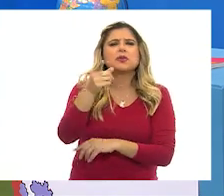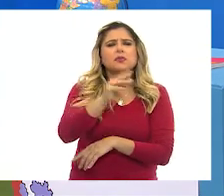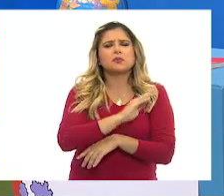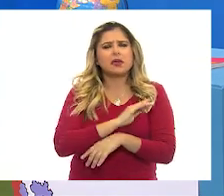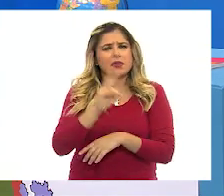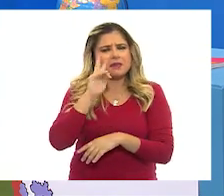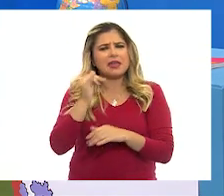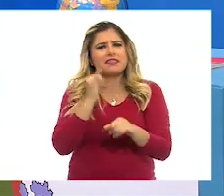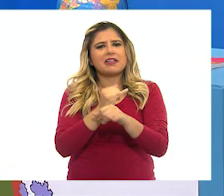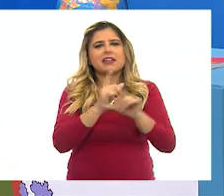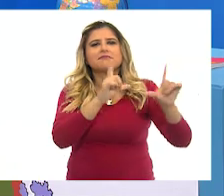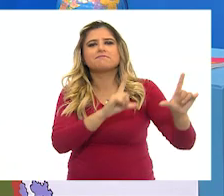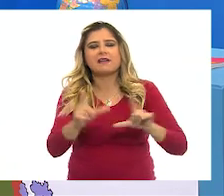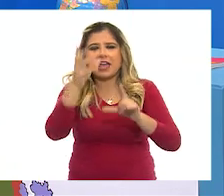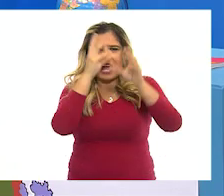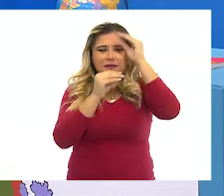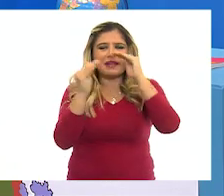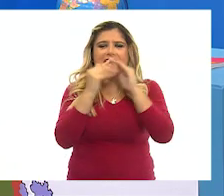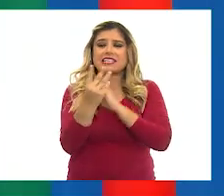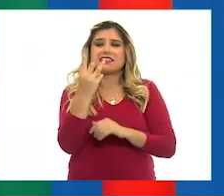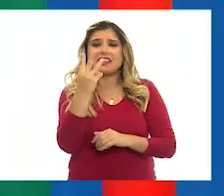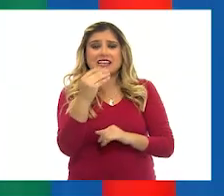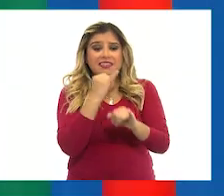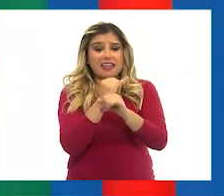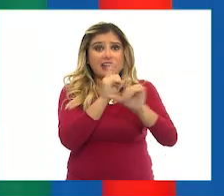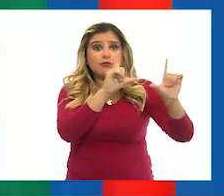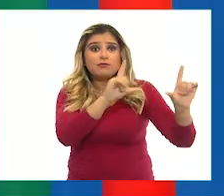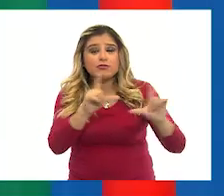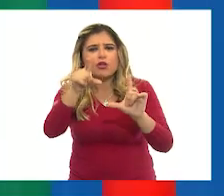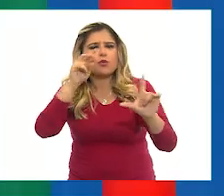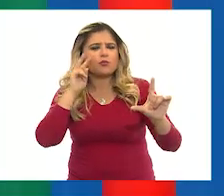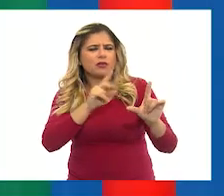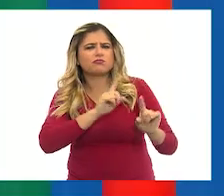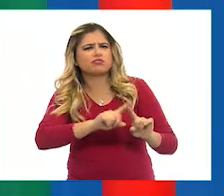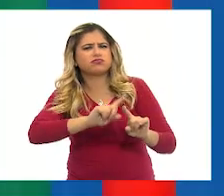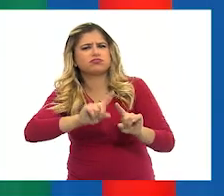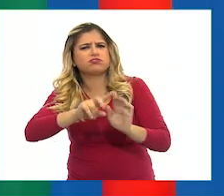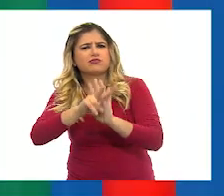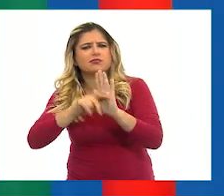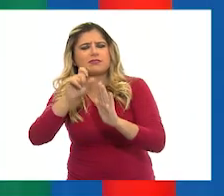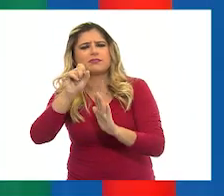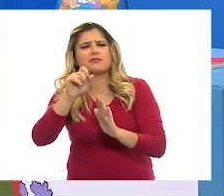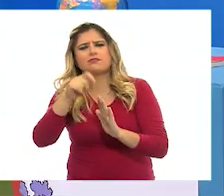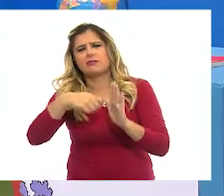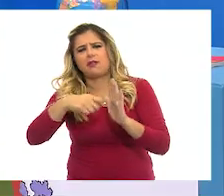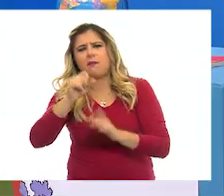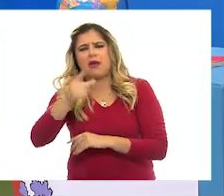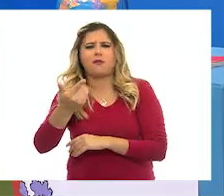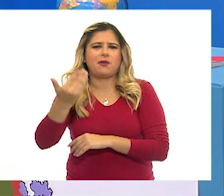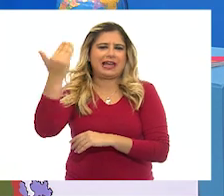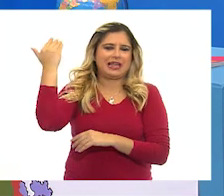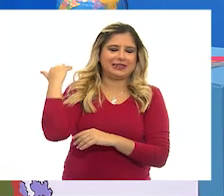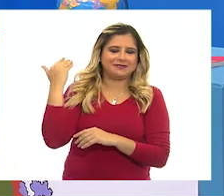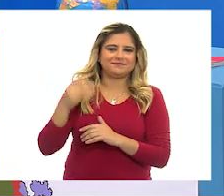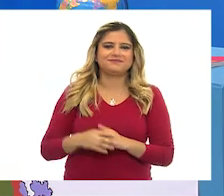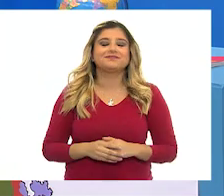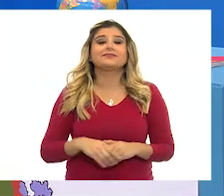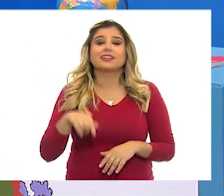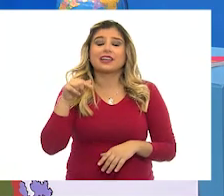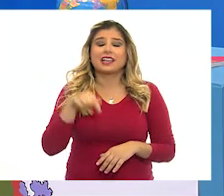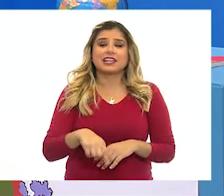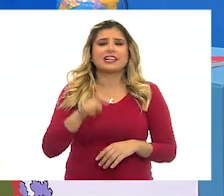en el portal de Aprende en Casa 3. Muy bien. ¿Y cuál es el propósito de esta sesión? Identificar